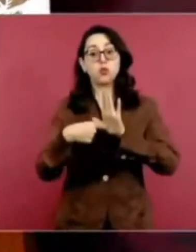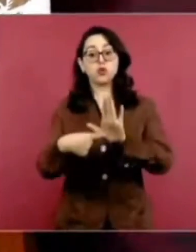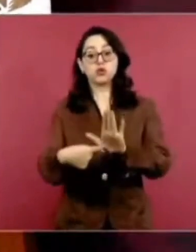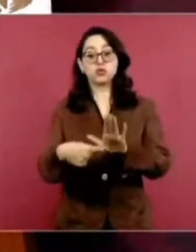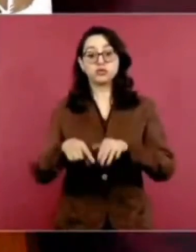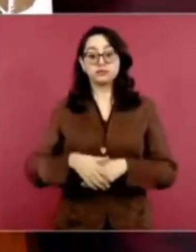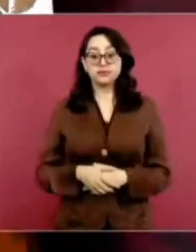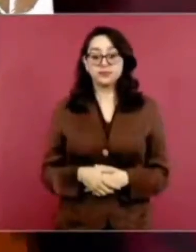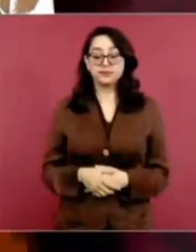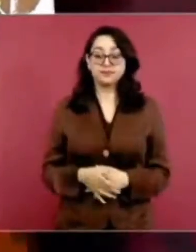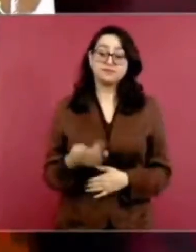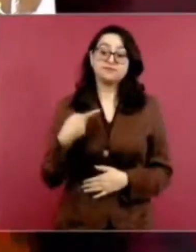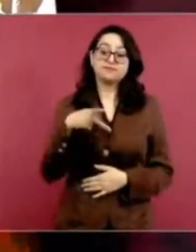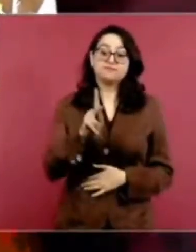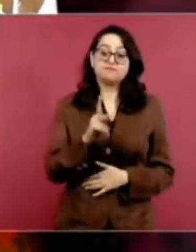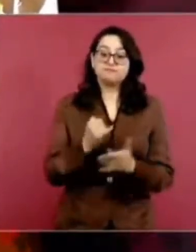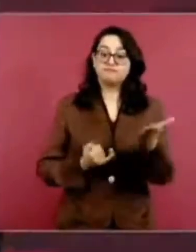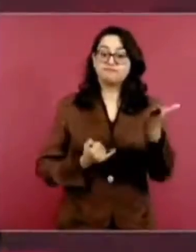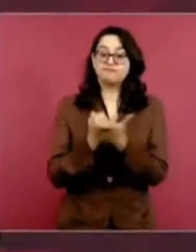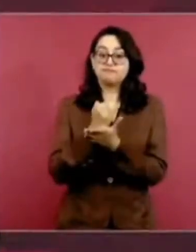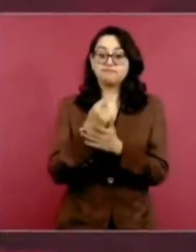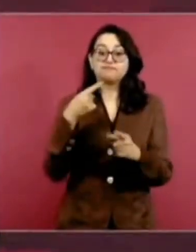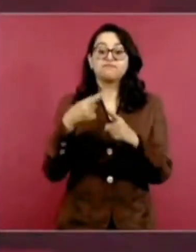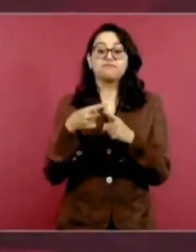pero eso le corresponde al Senado.